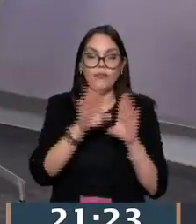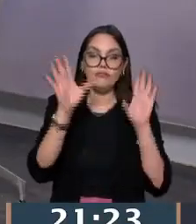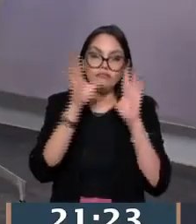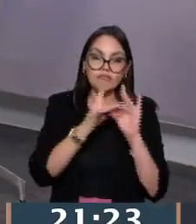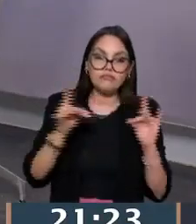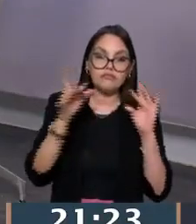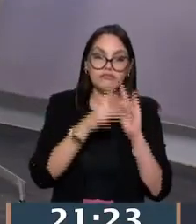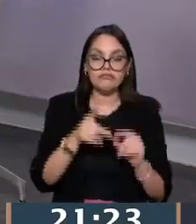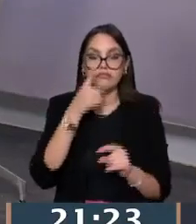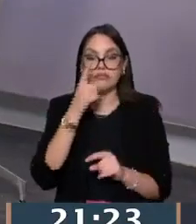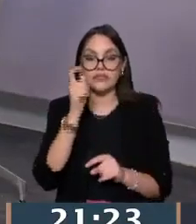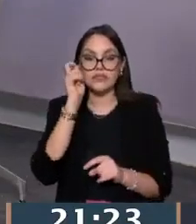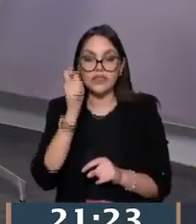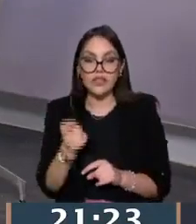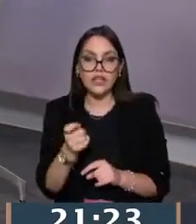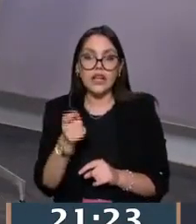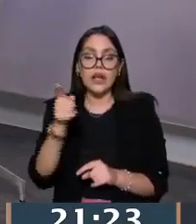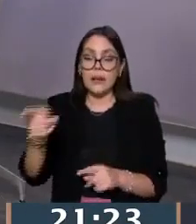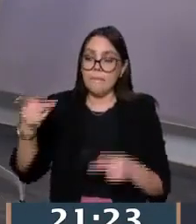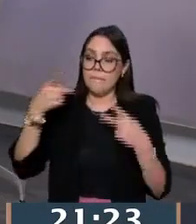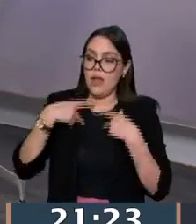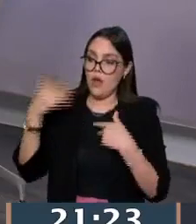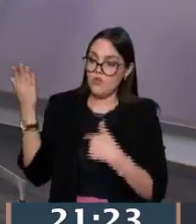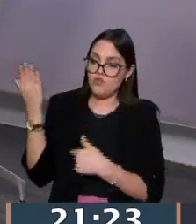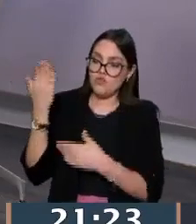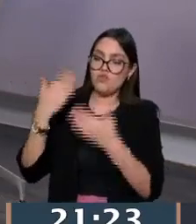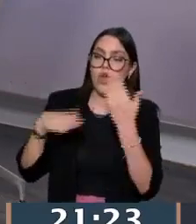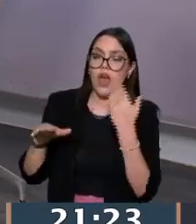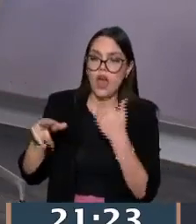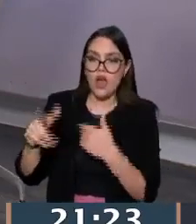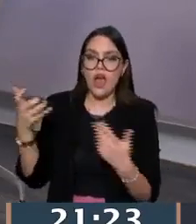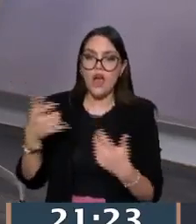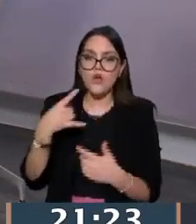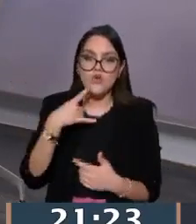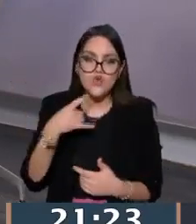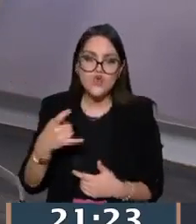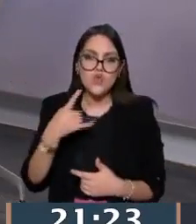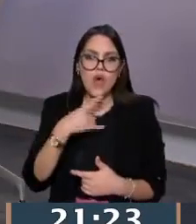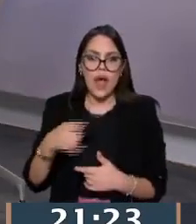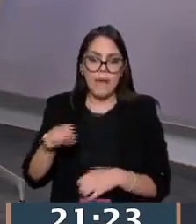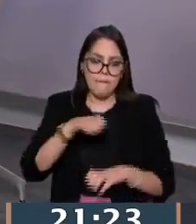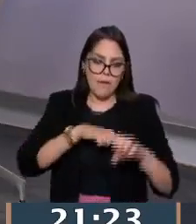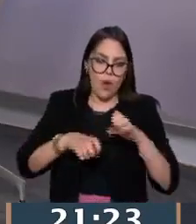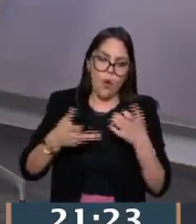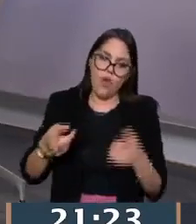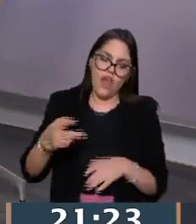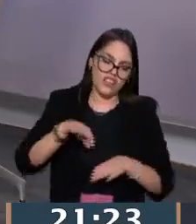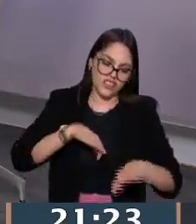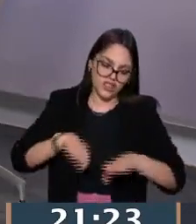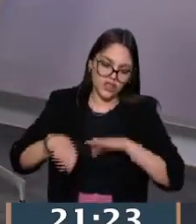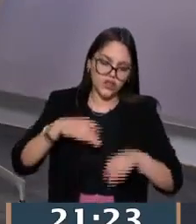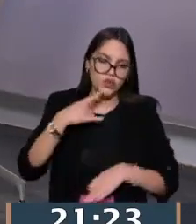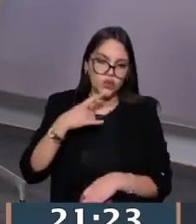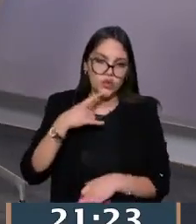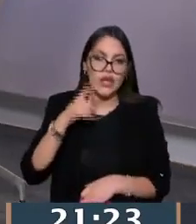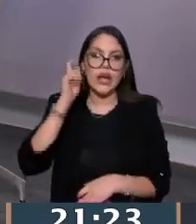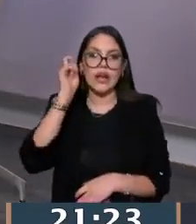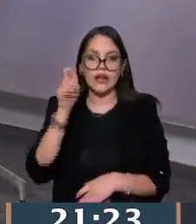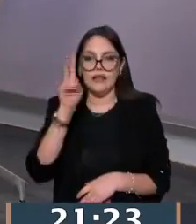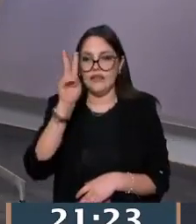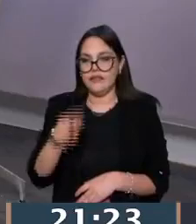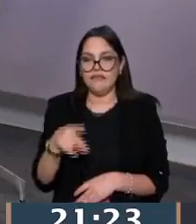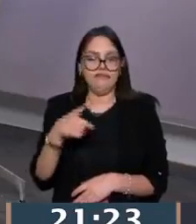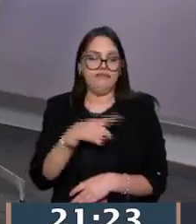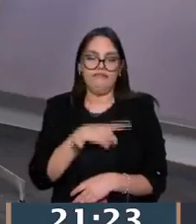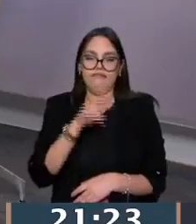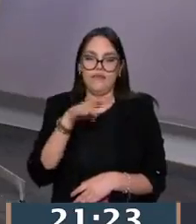que se basa en esto de que es una persona exitosa, logró su éxito empresarial porque pues trabajó mucho, es una absoluta